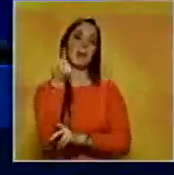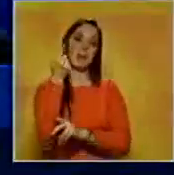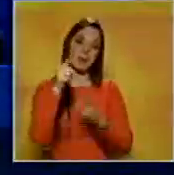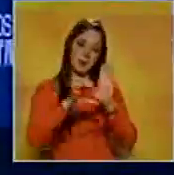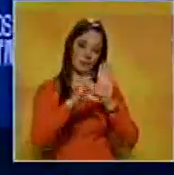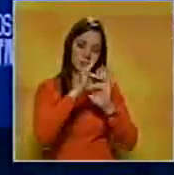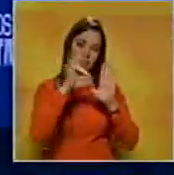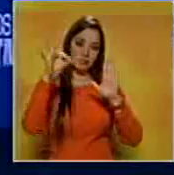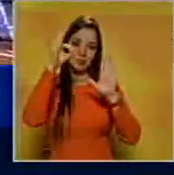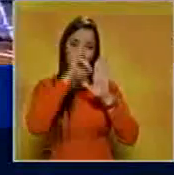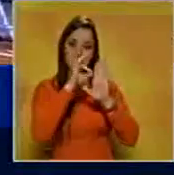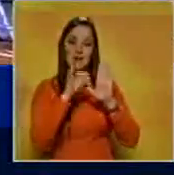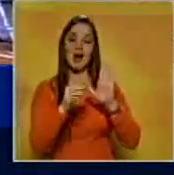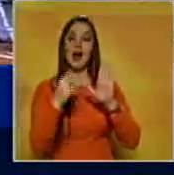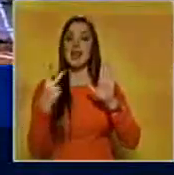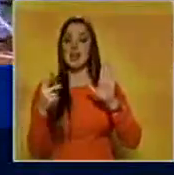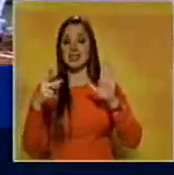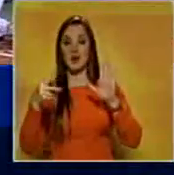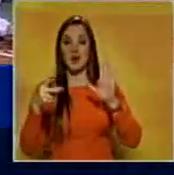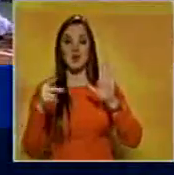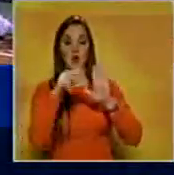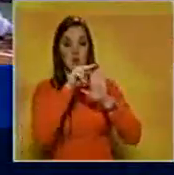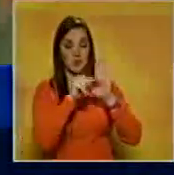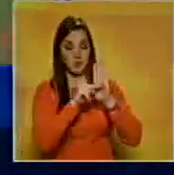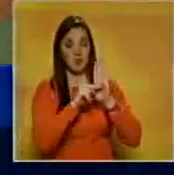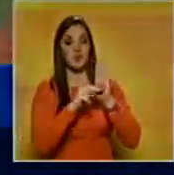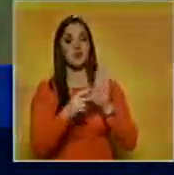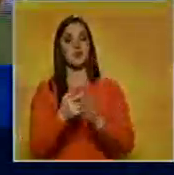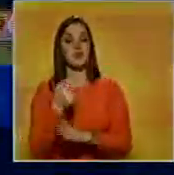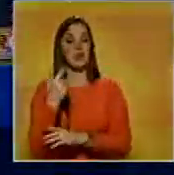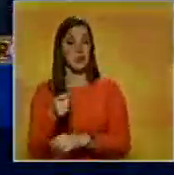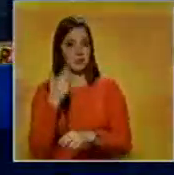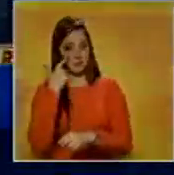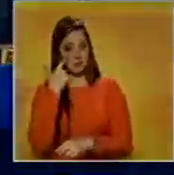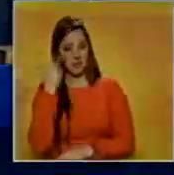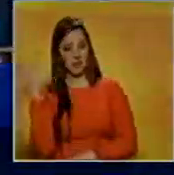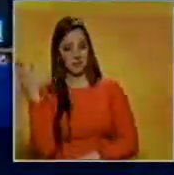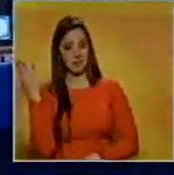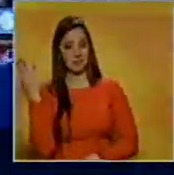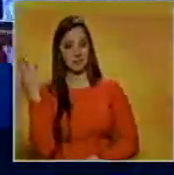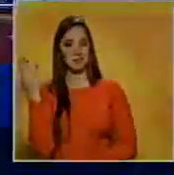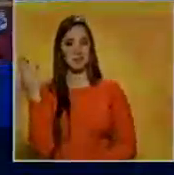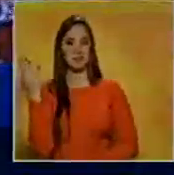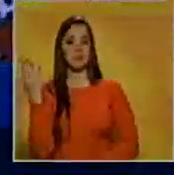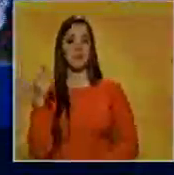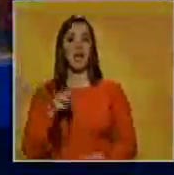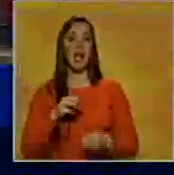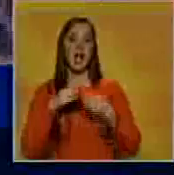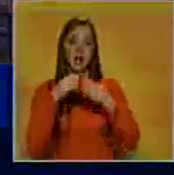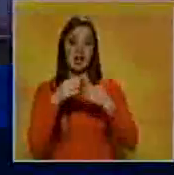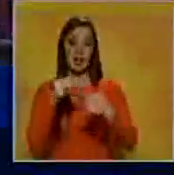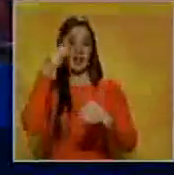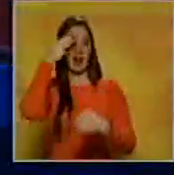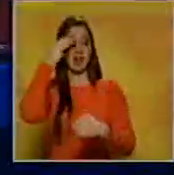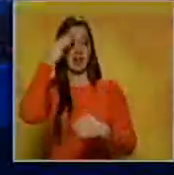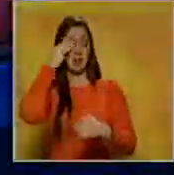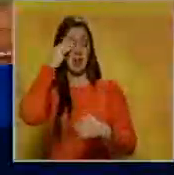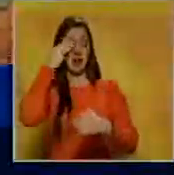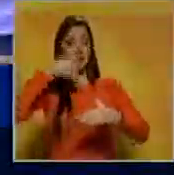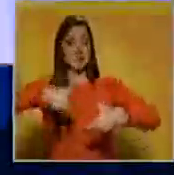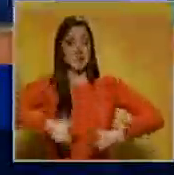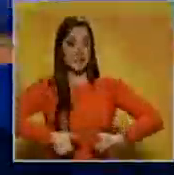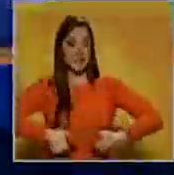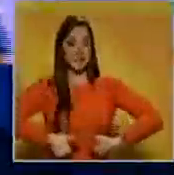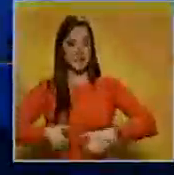la postemporada. Los salados anotaron 2 rayitas en el segundo tramo con hit de Miguel González. Los Navegantes descontaron con elevado sacrificio de